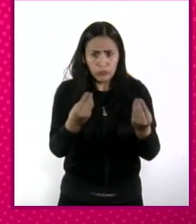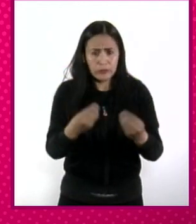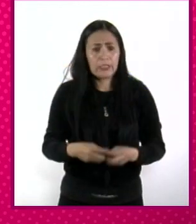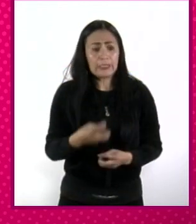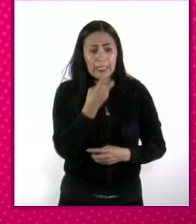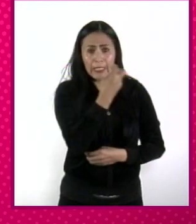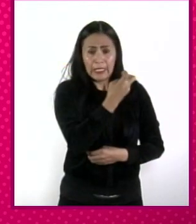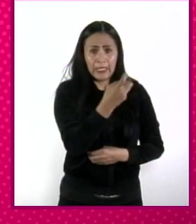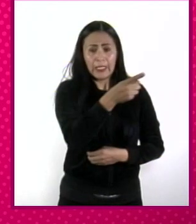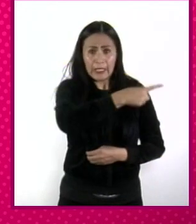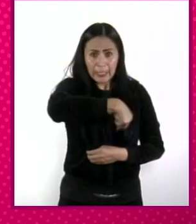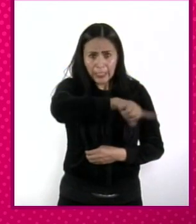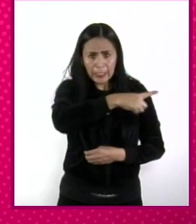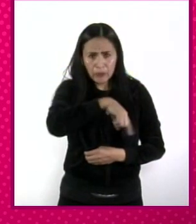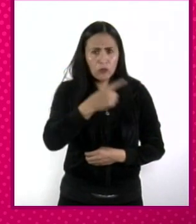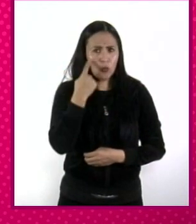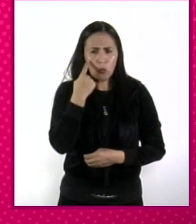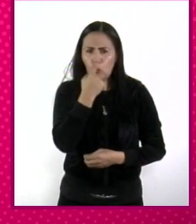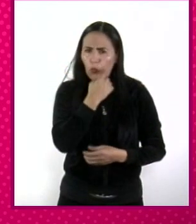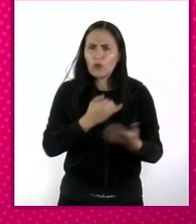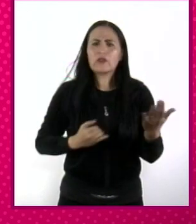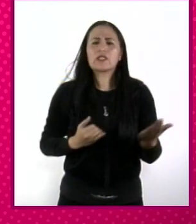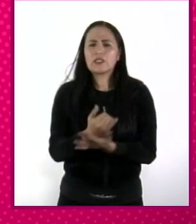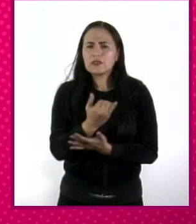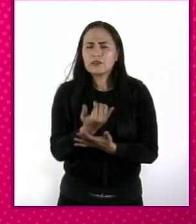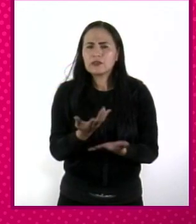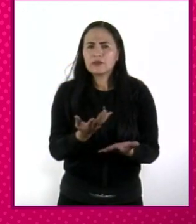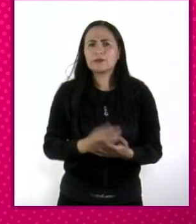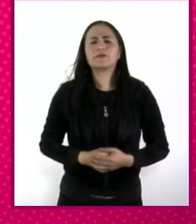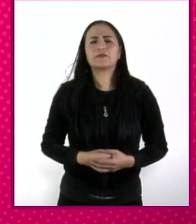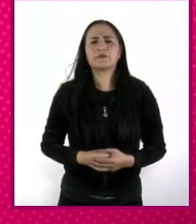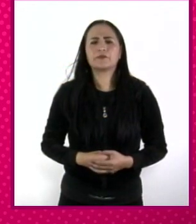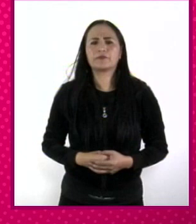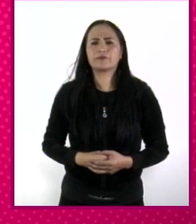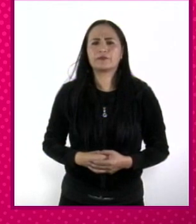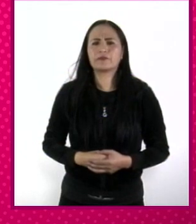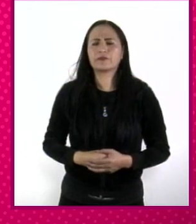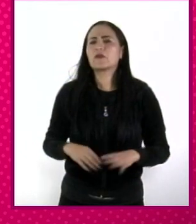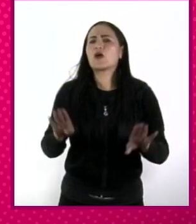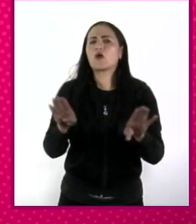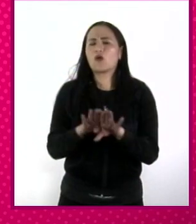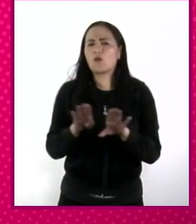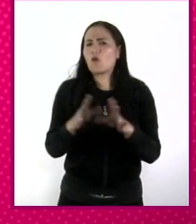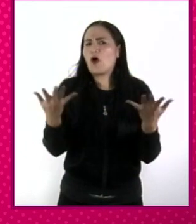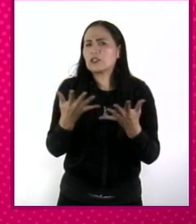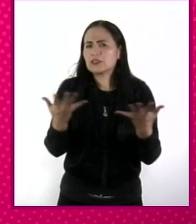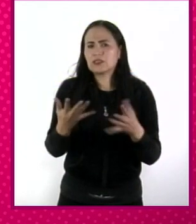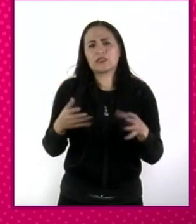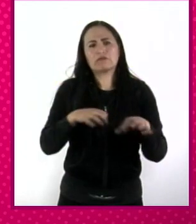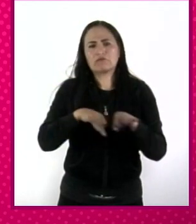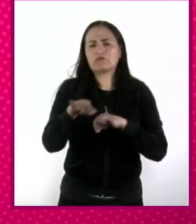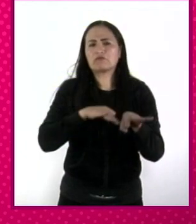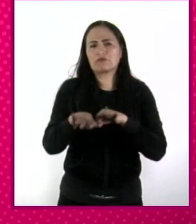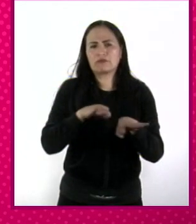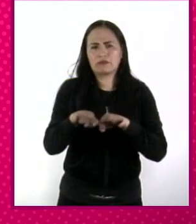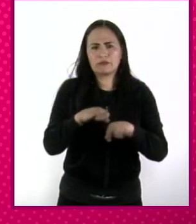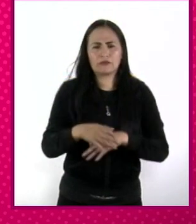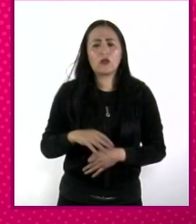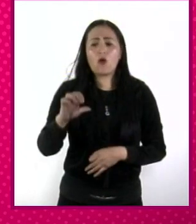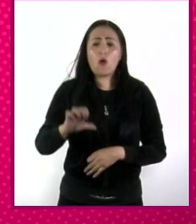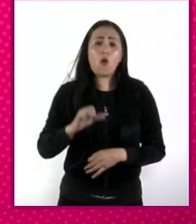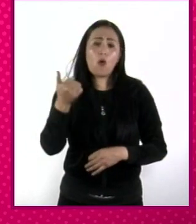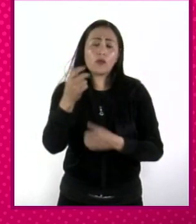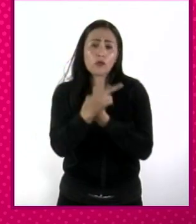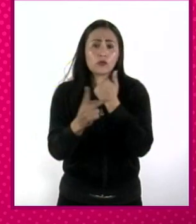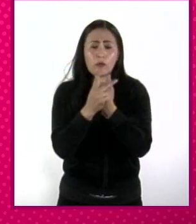que determina en gran medida el sentido de la reproducción social. Y en los demás países